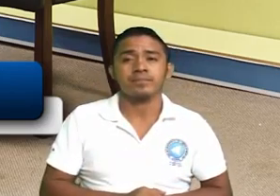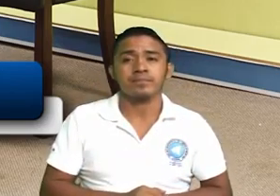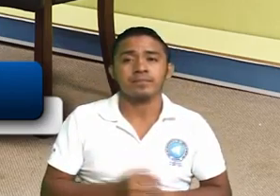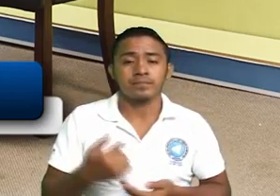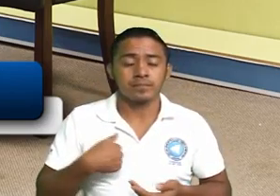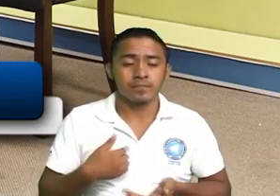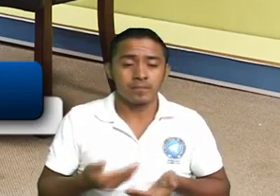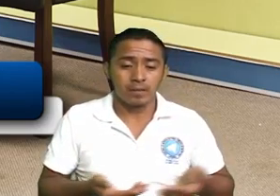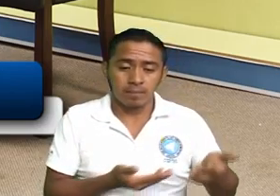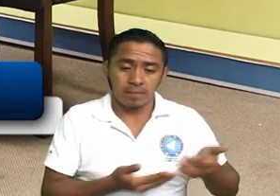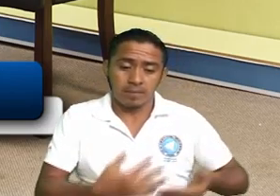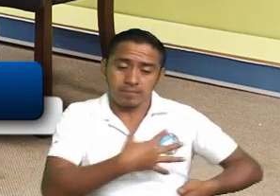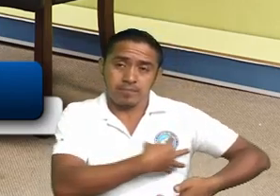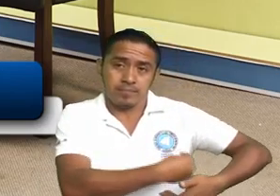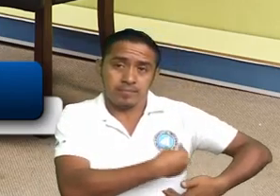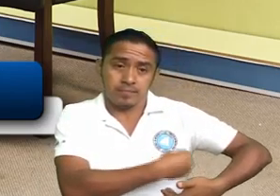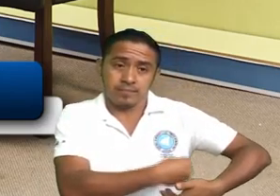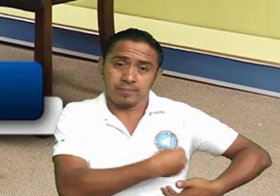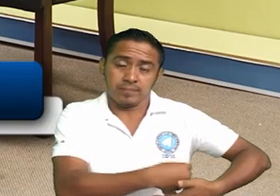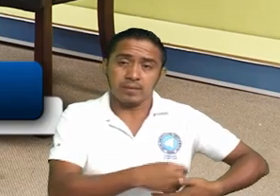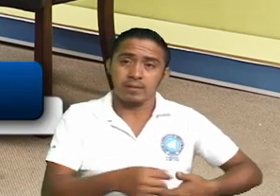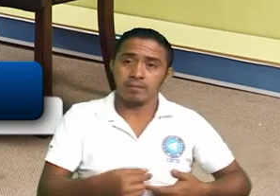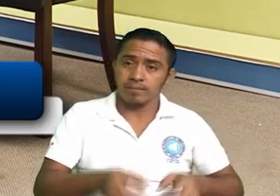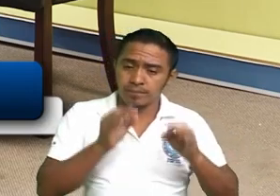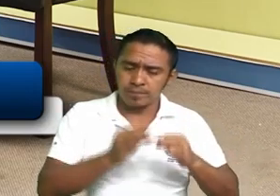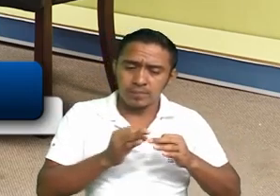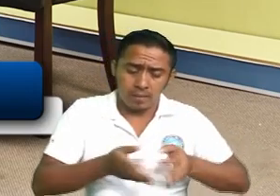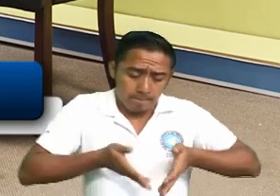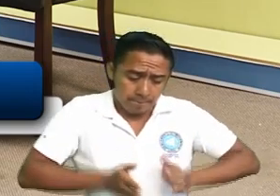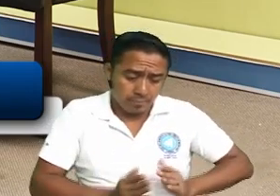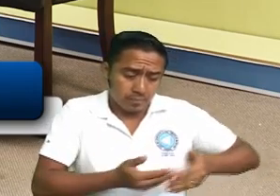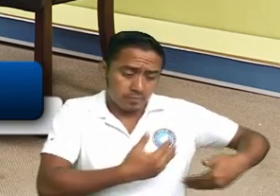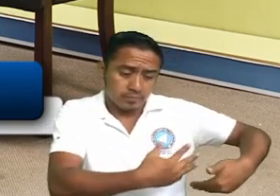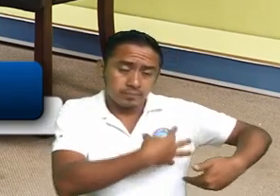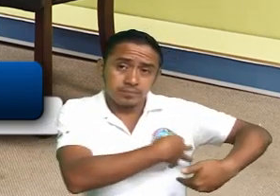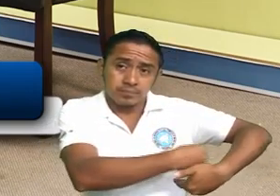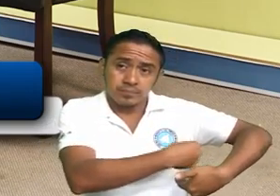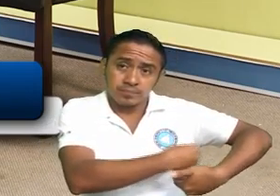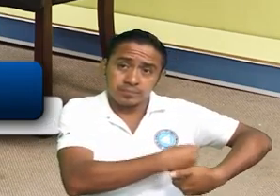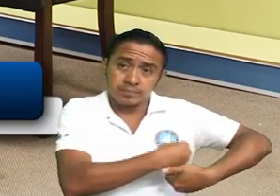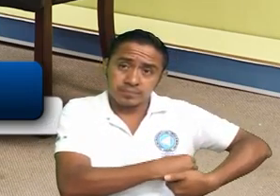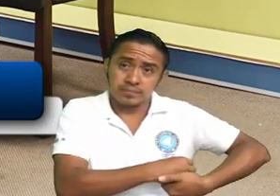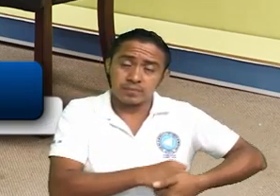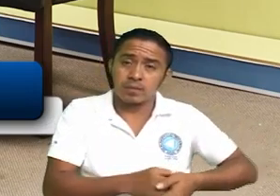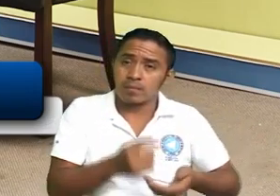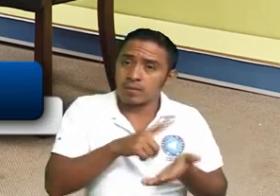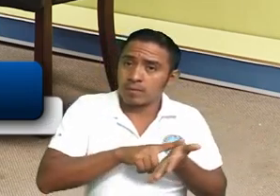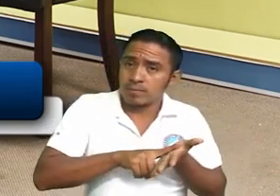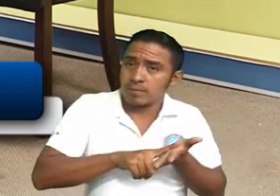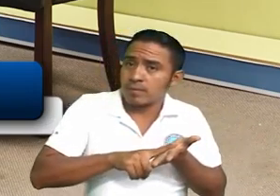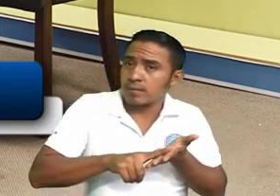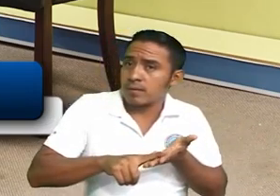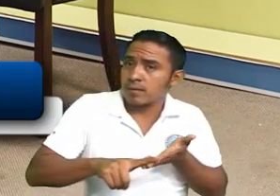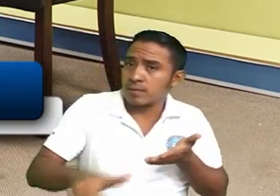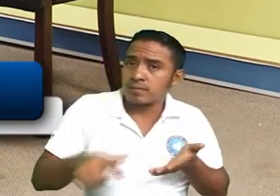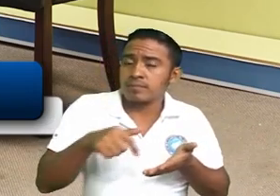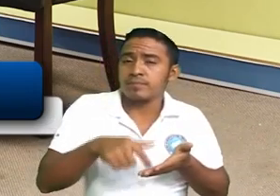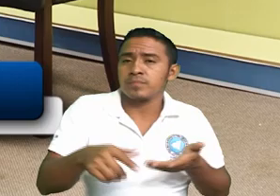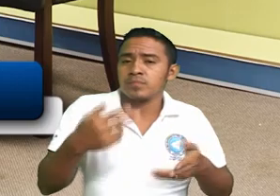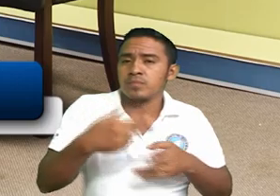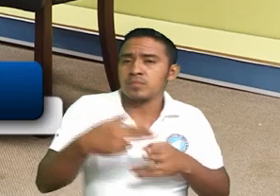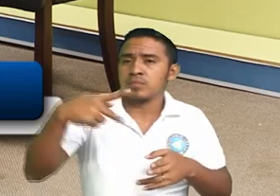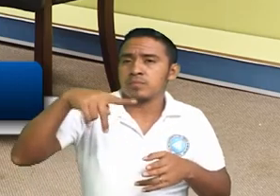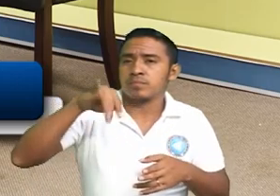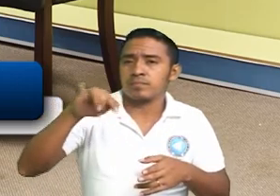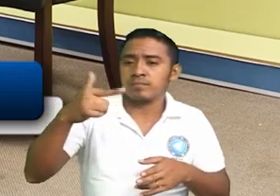bilirrubinas. Si una madre, desde que nace a este bebé, da lactancia materna, y respondo de esta manera porque quiero que lleguemos